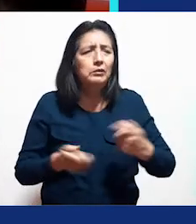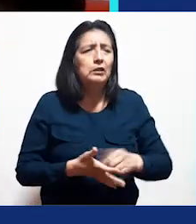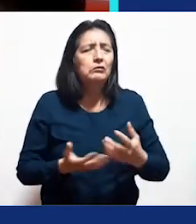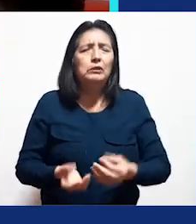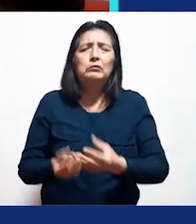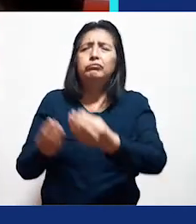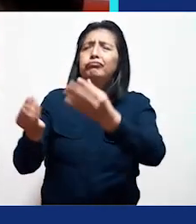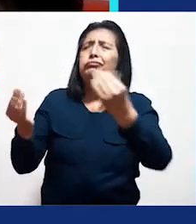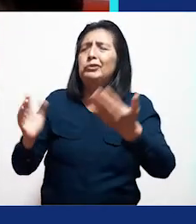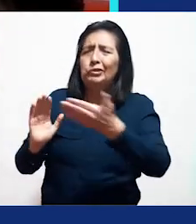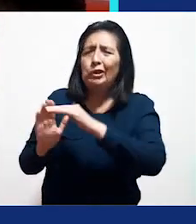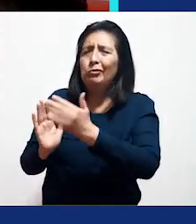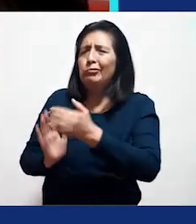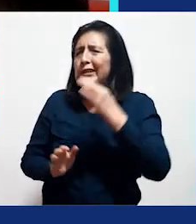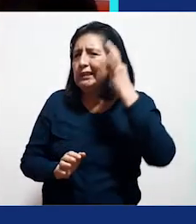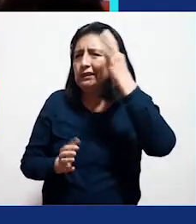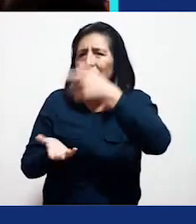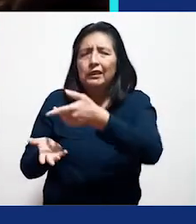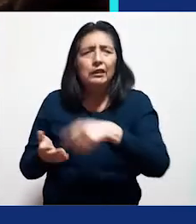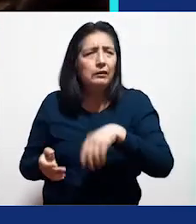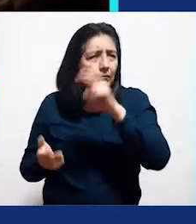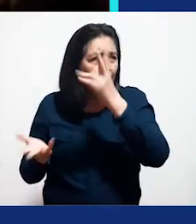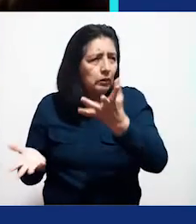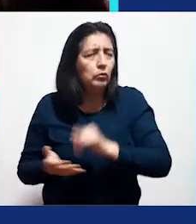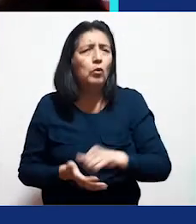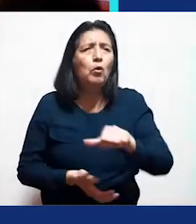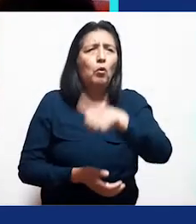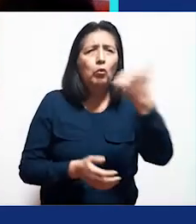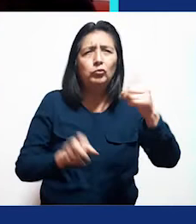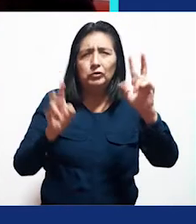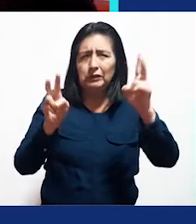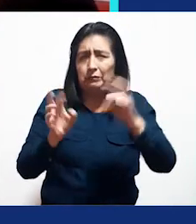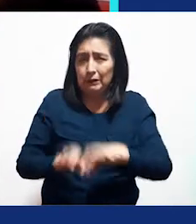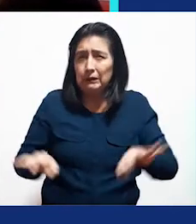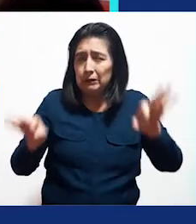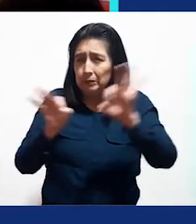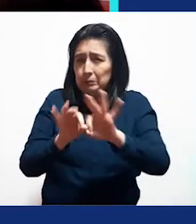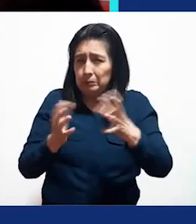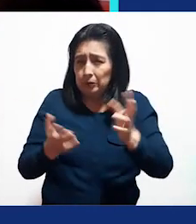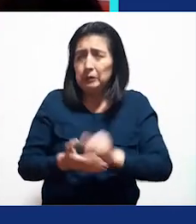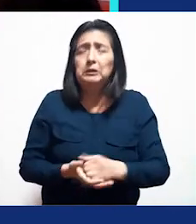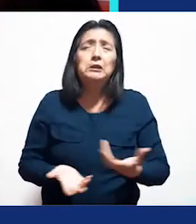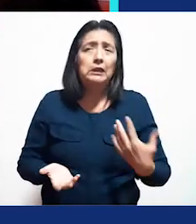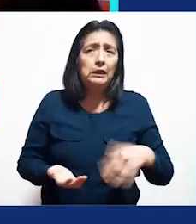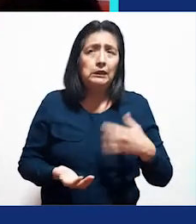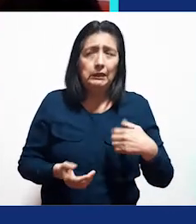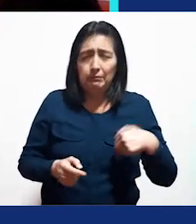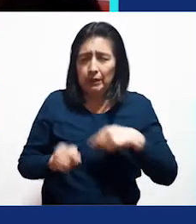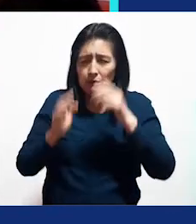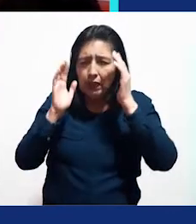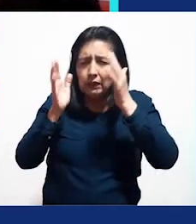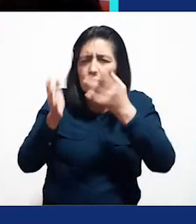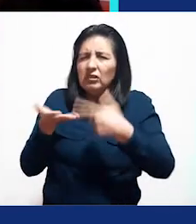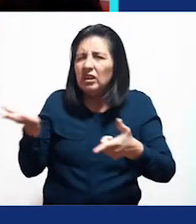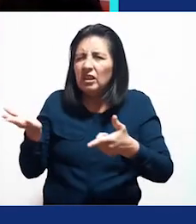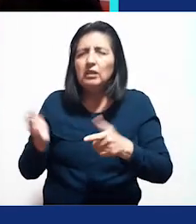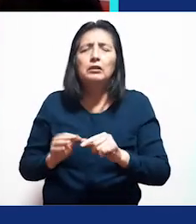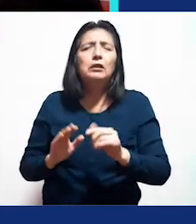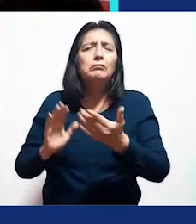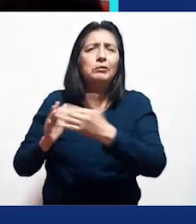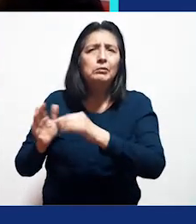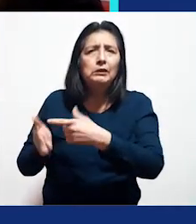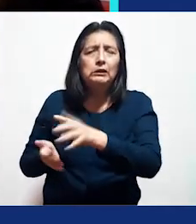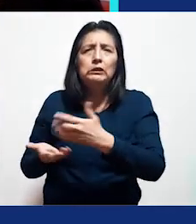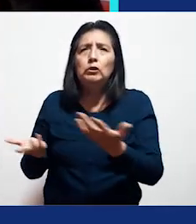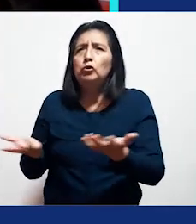tanta población indígena en el país. Además, otro tema importante que nos ha merecido atención ha sido la población